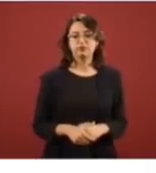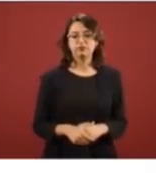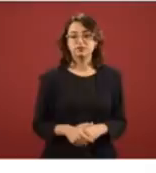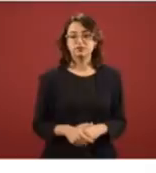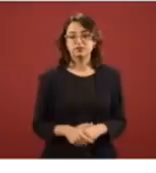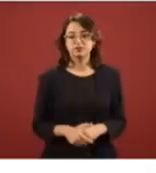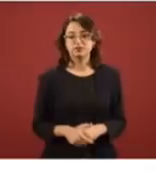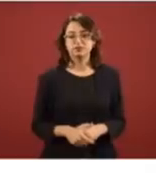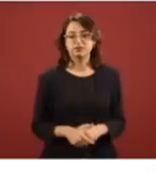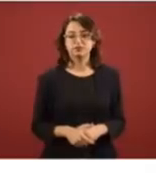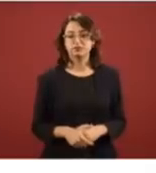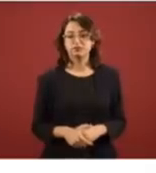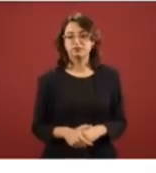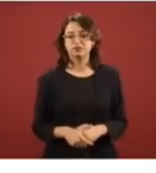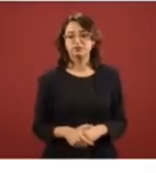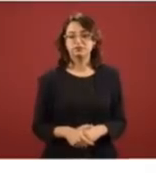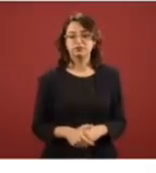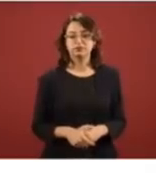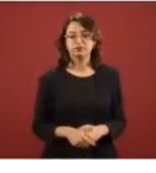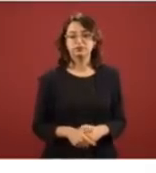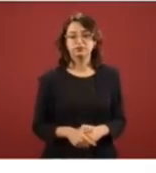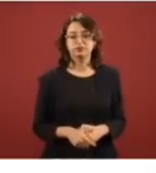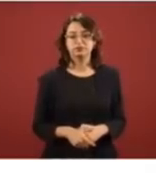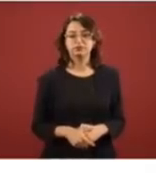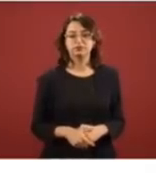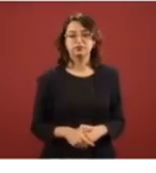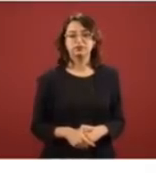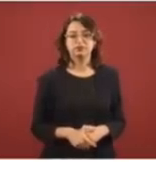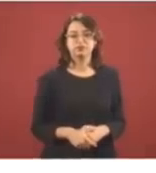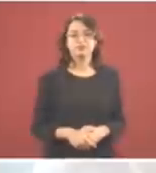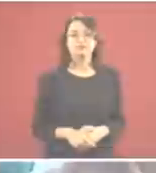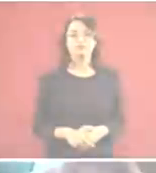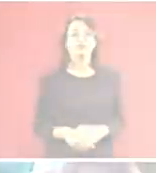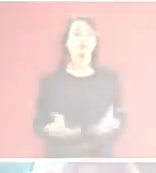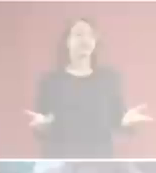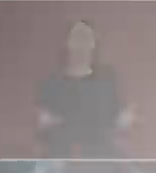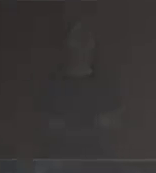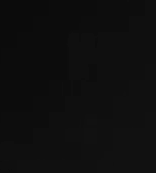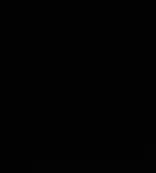Bueno, pues